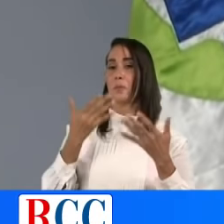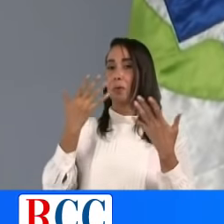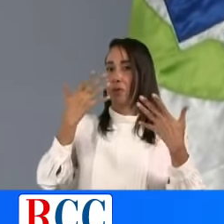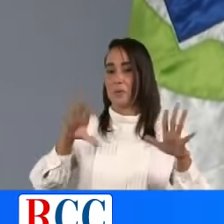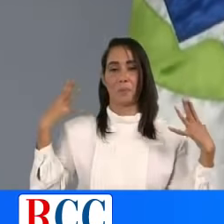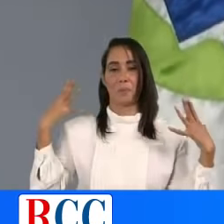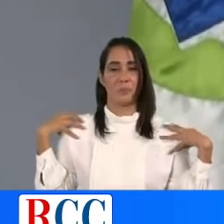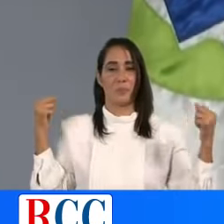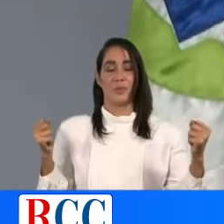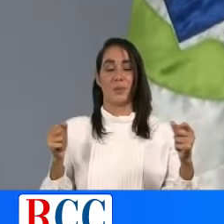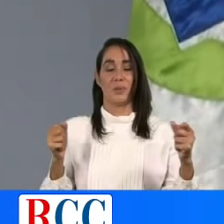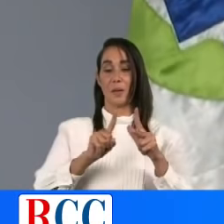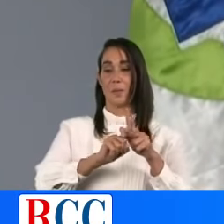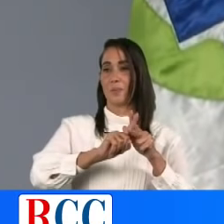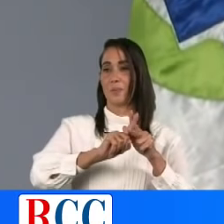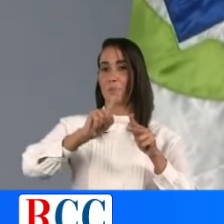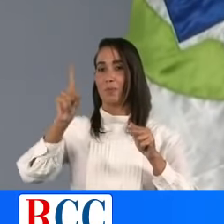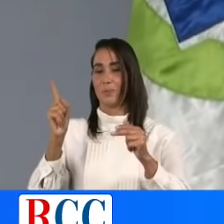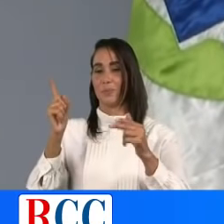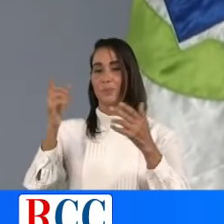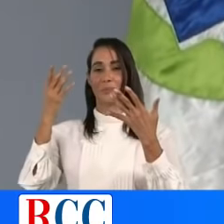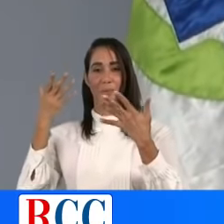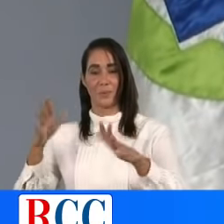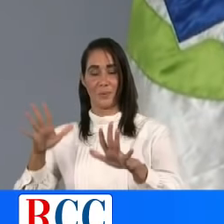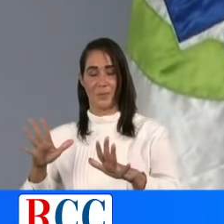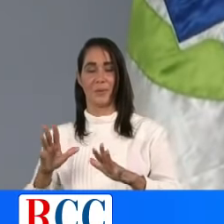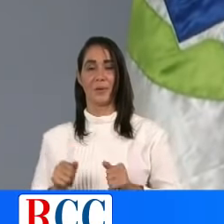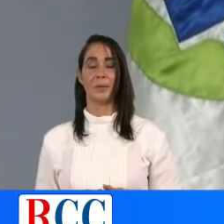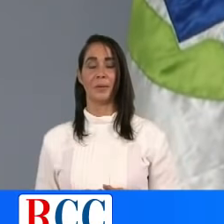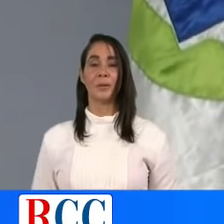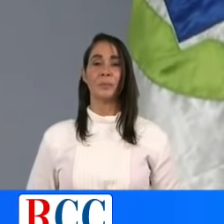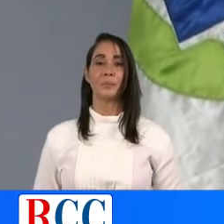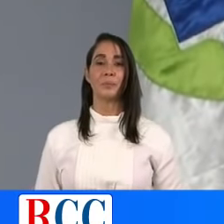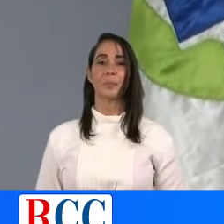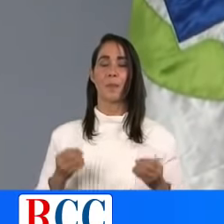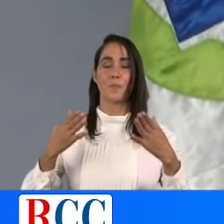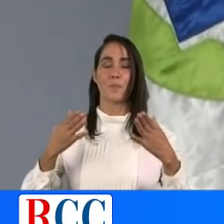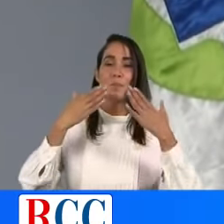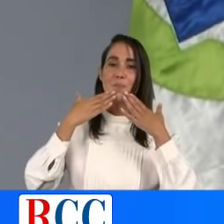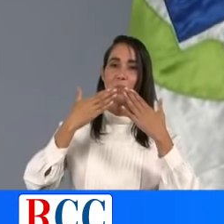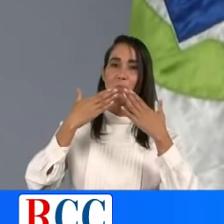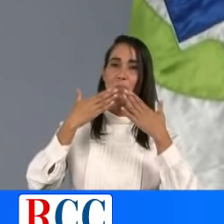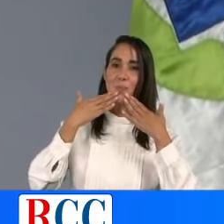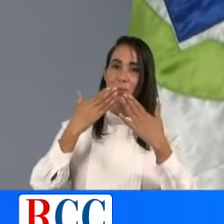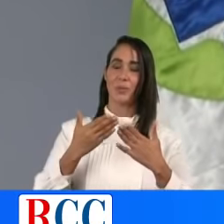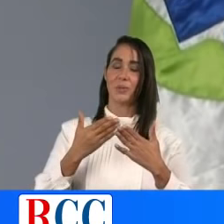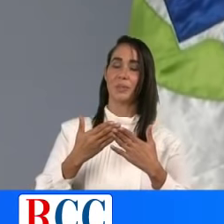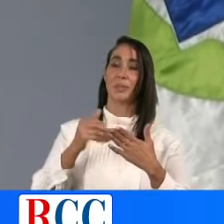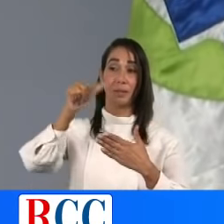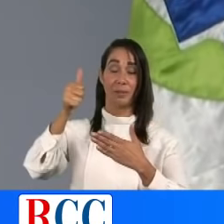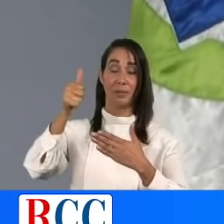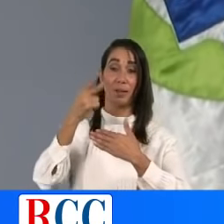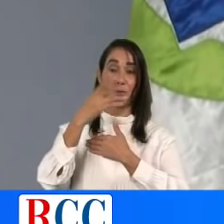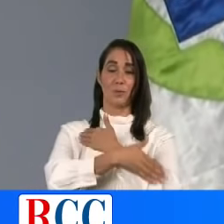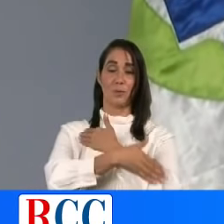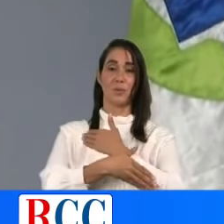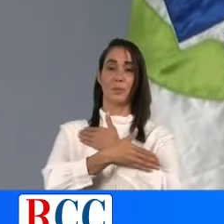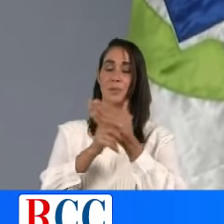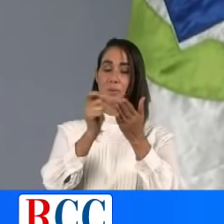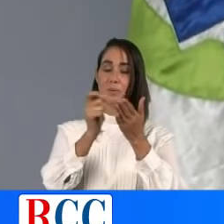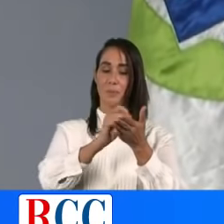alta en el país, también ya recuperados. Muchísimas gracias, señor embajador, por esta